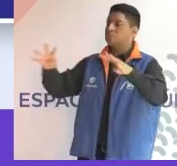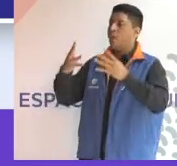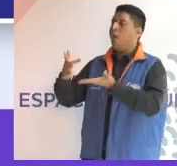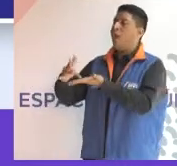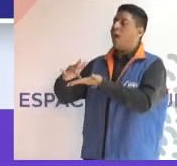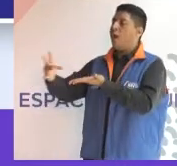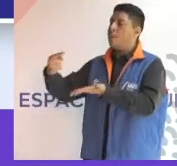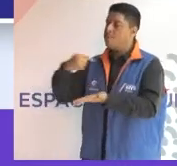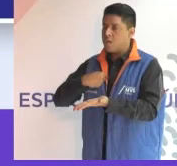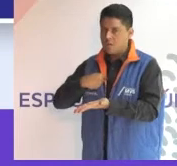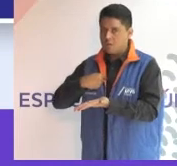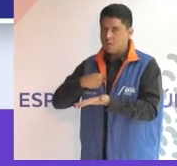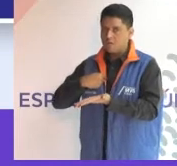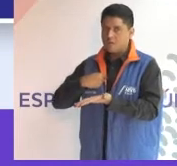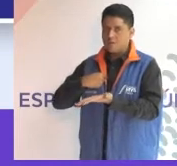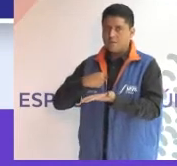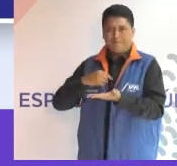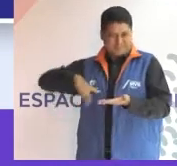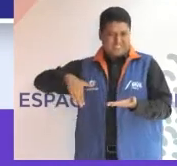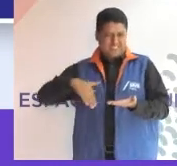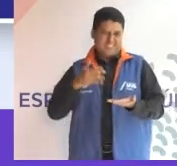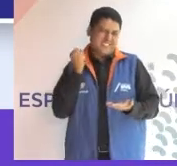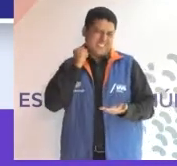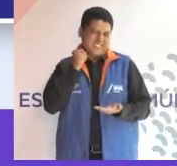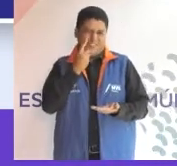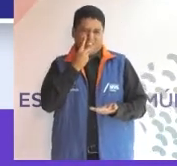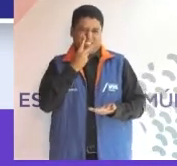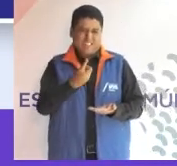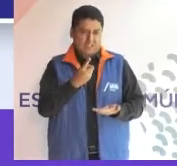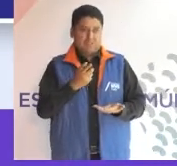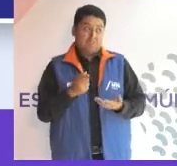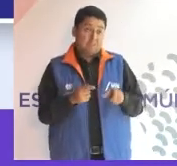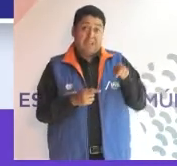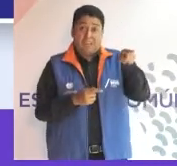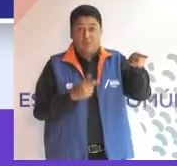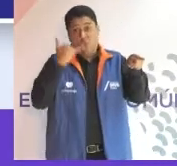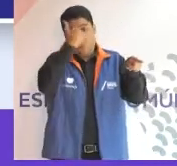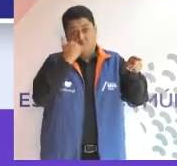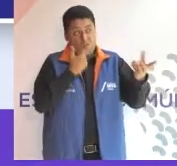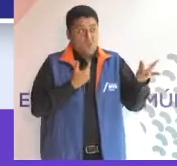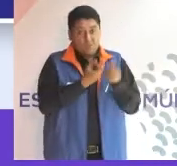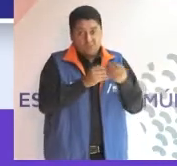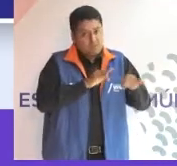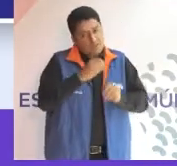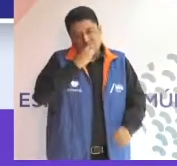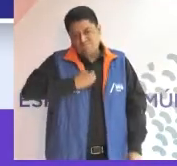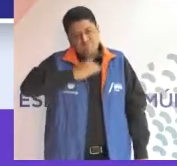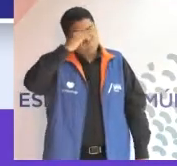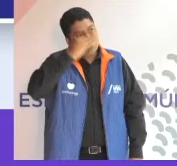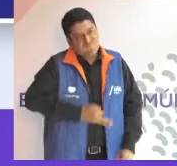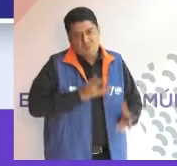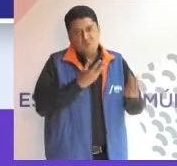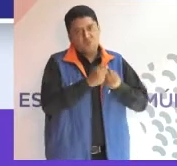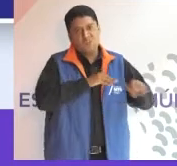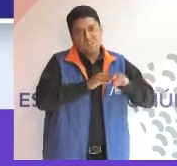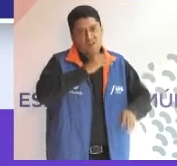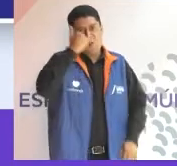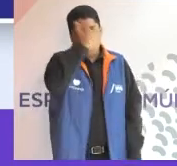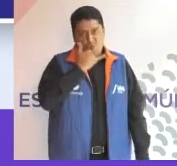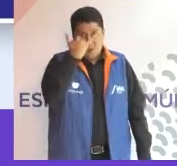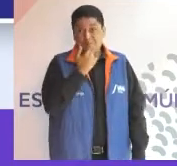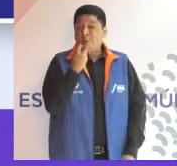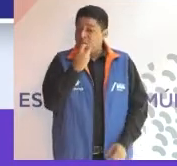esos güeyes tenemos, con esos güeyes haramos. Y también nosotros somos los güeyes que tenemos que arar y cambiar muchas cosas de imagen